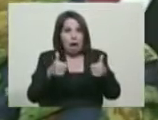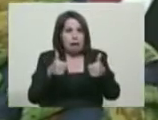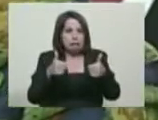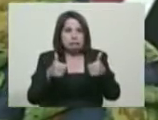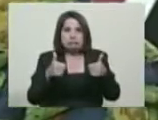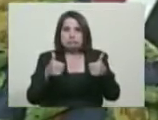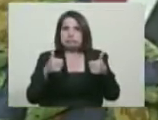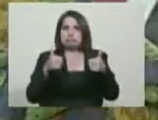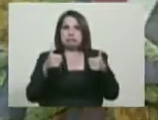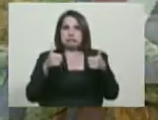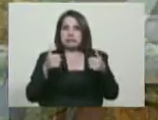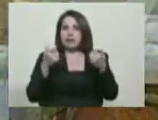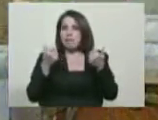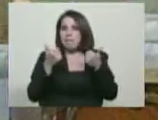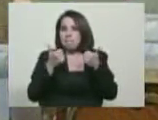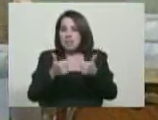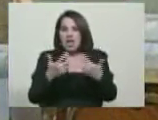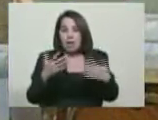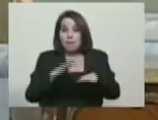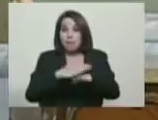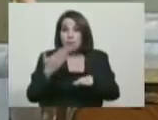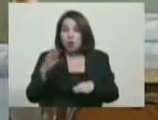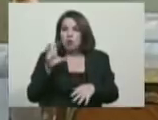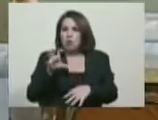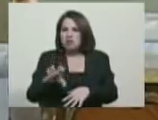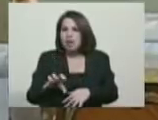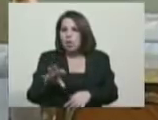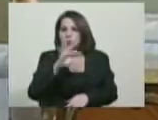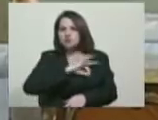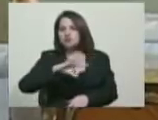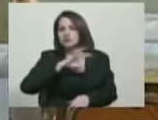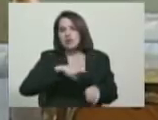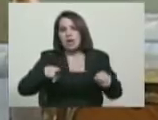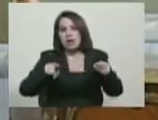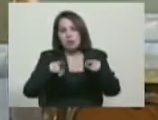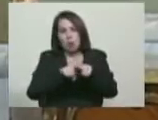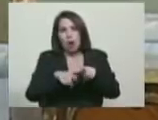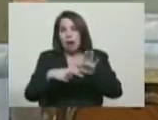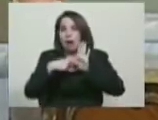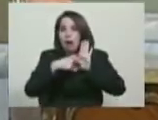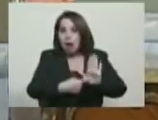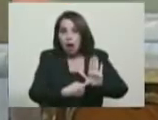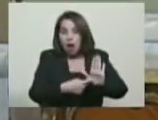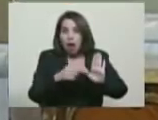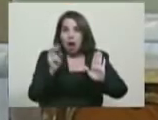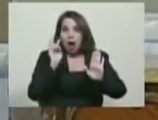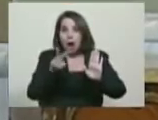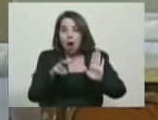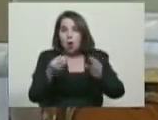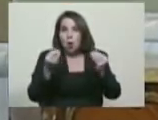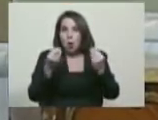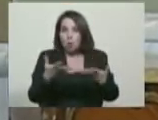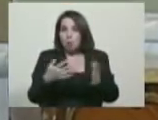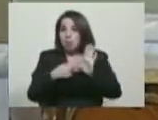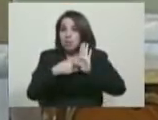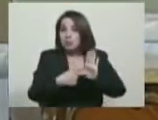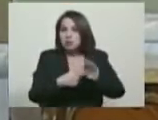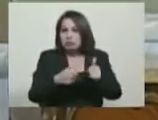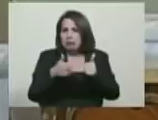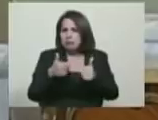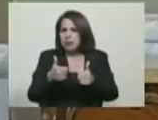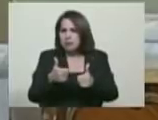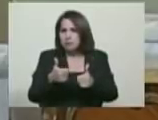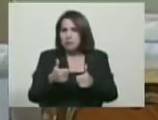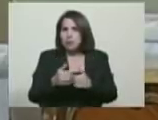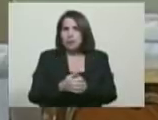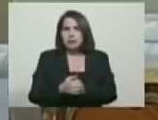Es un concepto de Estado social, es un cuadro muy demostrativo, que